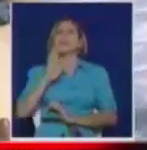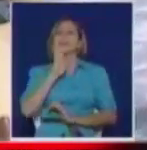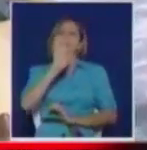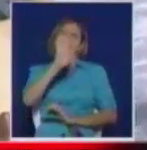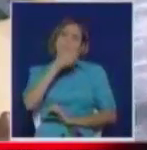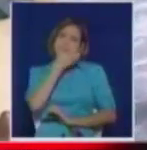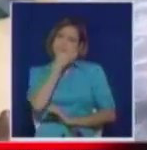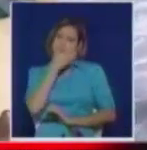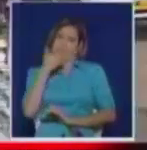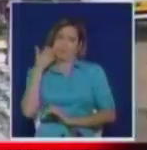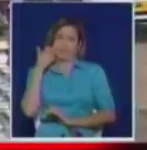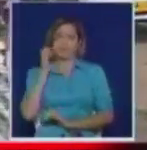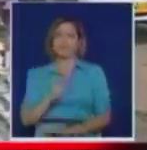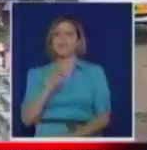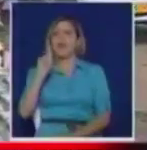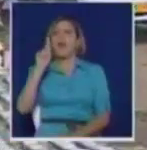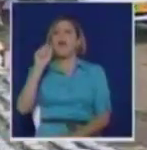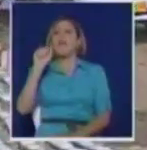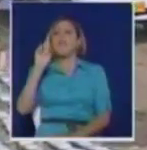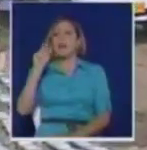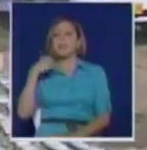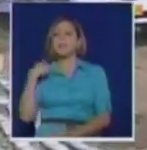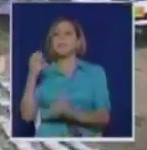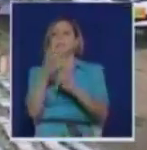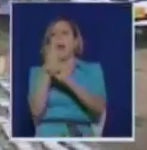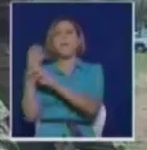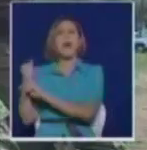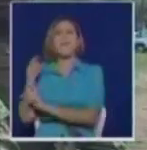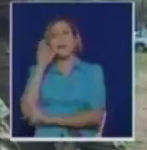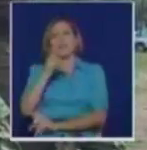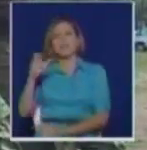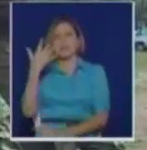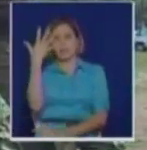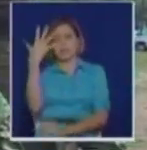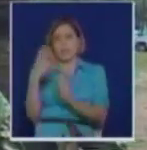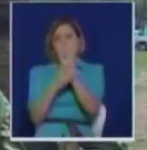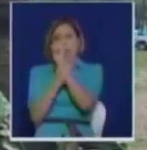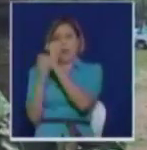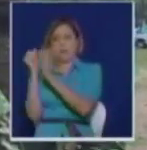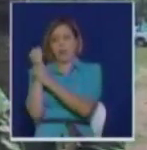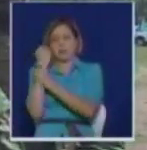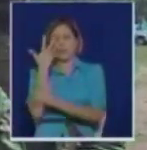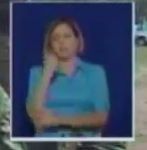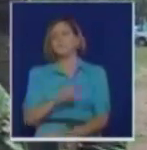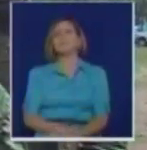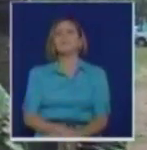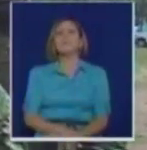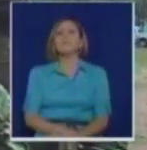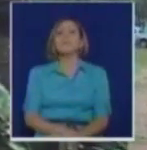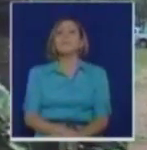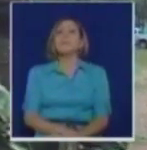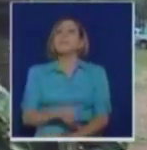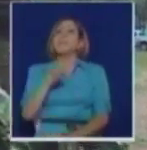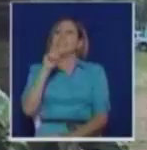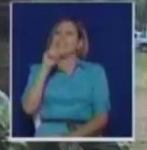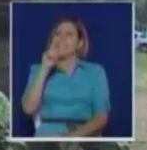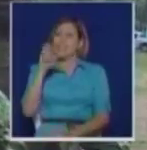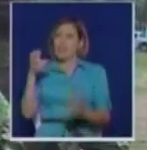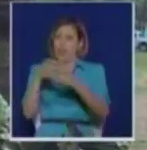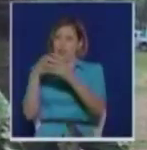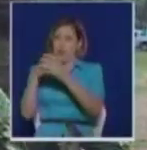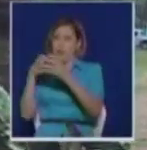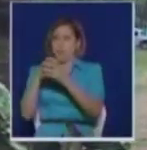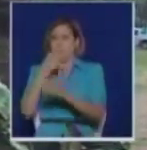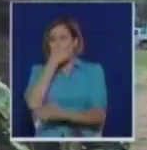de las FARC. De igual forma se capturaron 5 personas. Las finanzas del sexto frente de las FARC disminuyen, es un